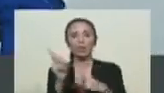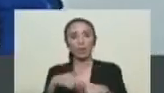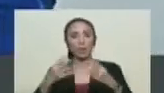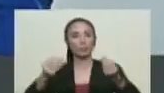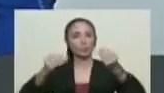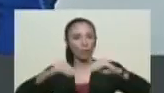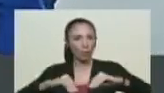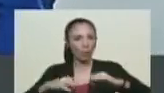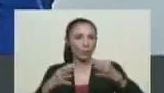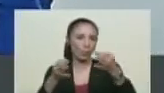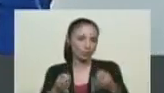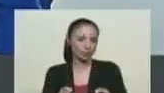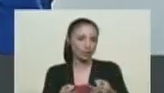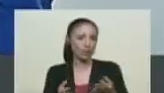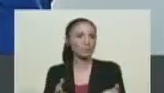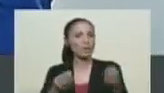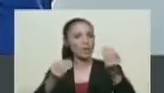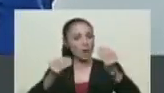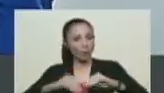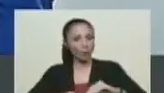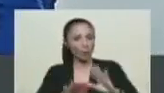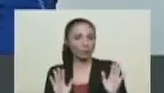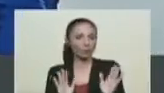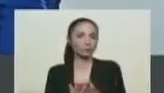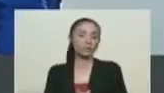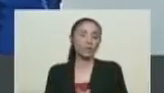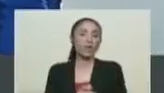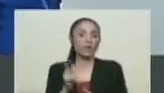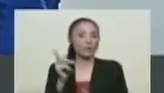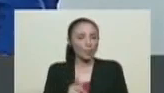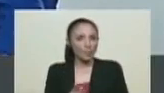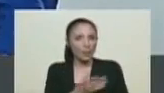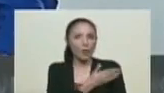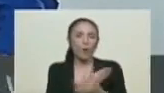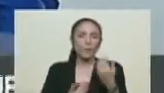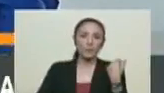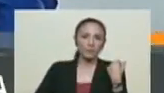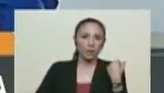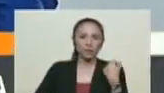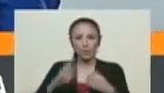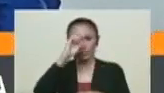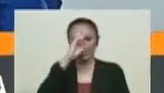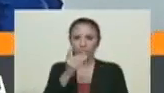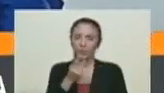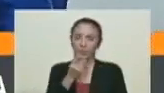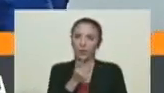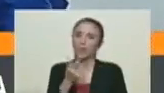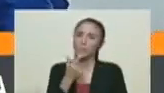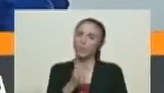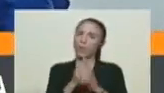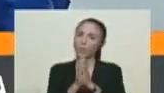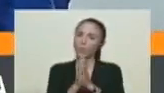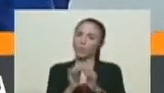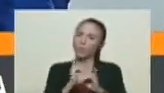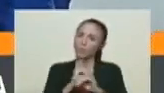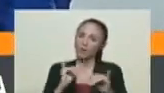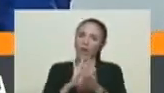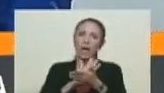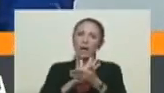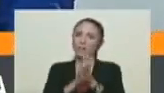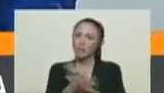día hablé con el presidente Danilo y el presidente Danilo me pidió algo para el acuerdo y yo le dije, estoy de acuerdo, está bien, cedo en esa